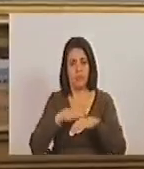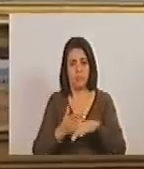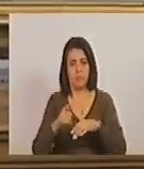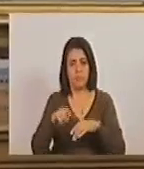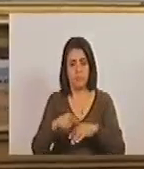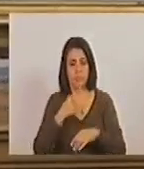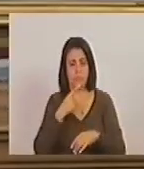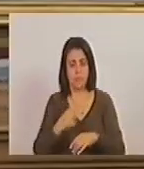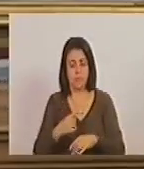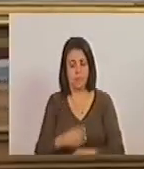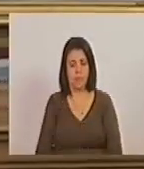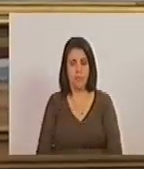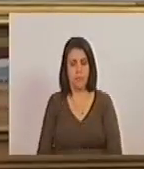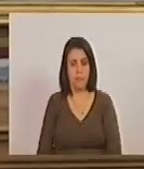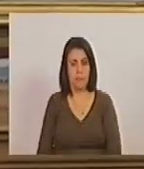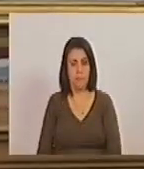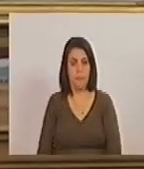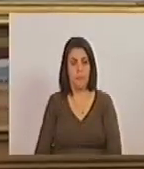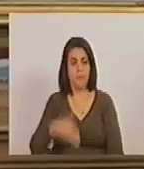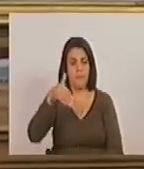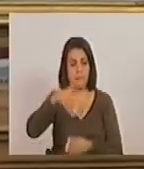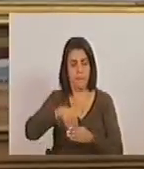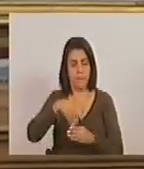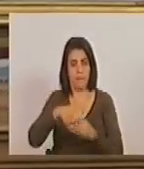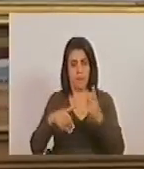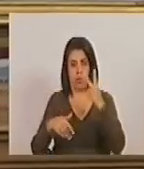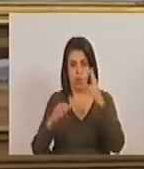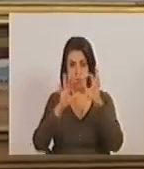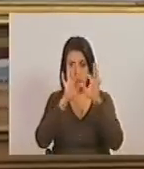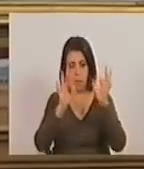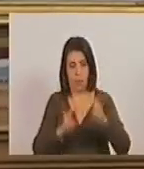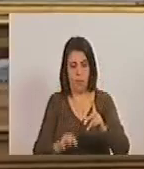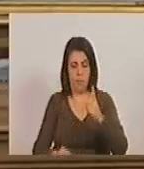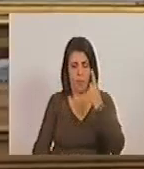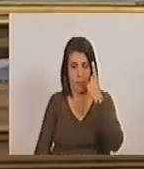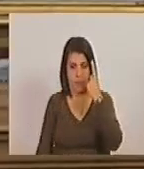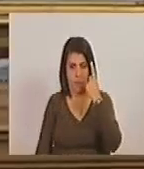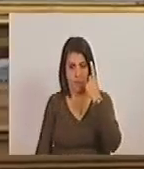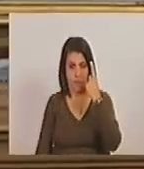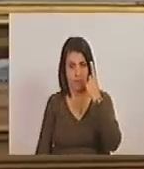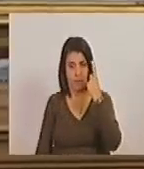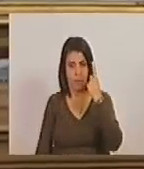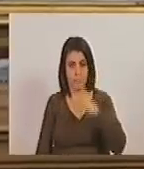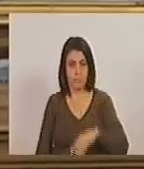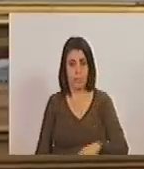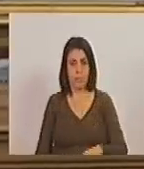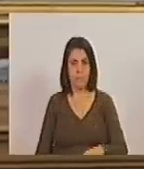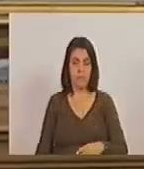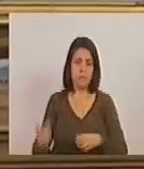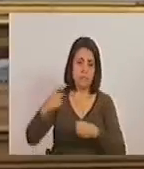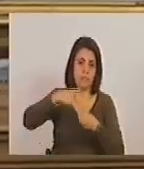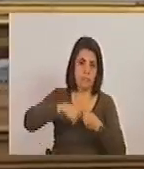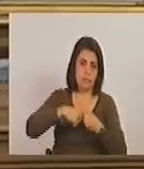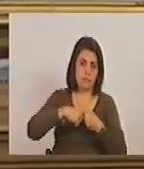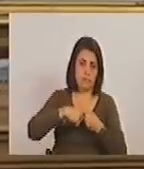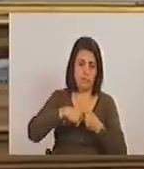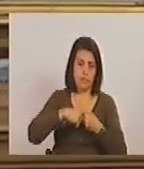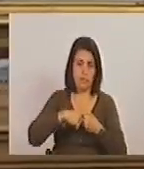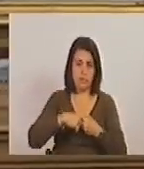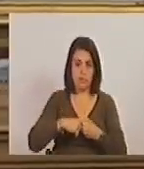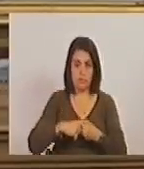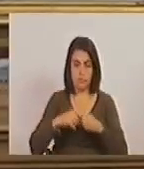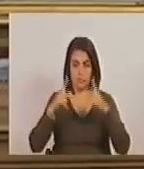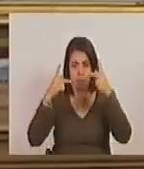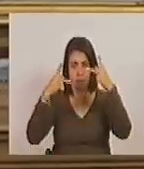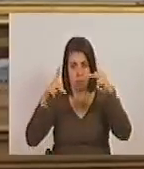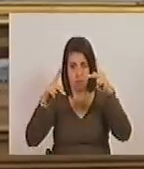tanto, entonces, se va a votar de dos formas. Se va a votar primero con la agregación de un